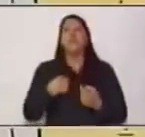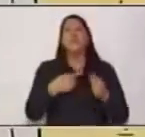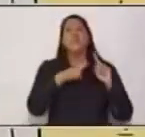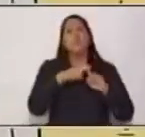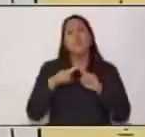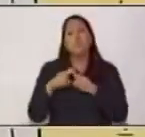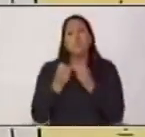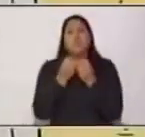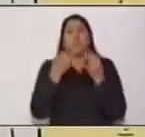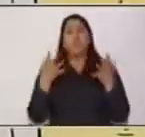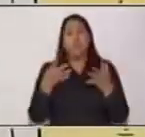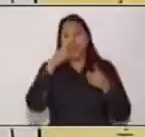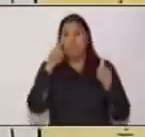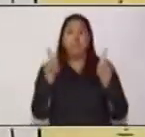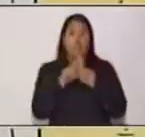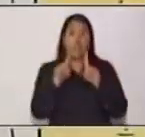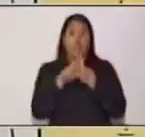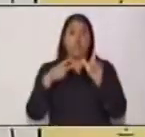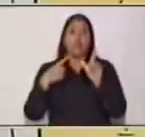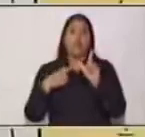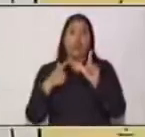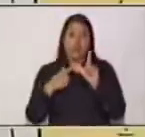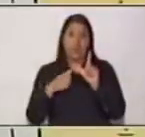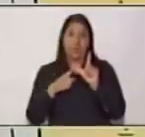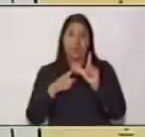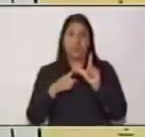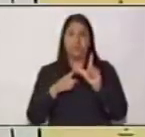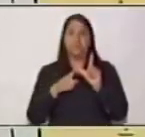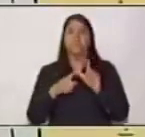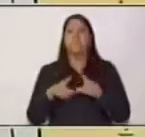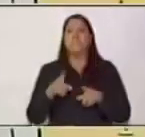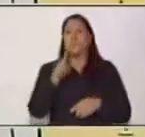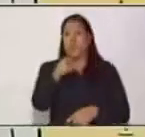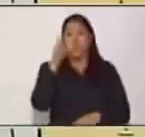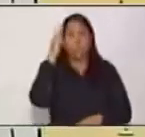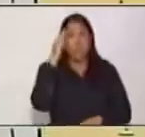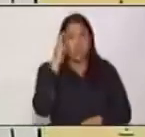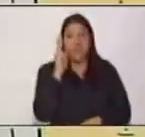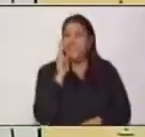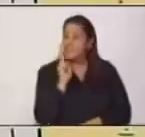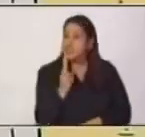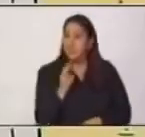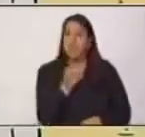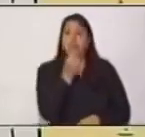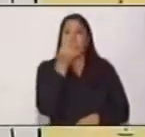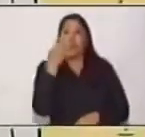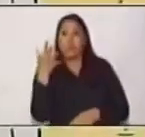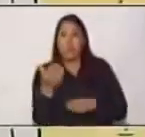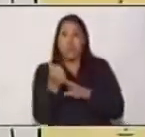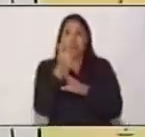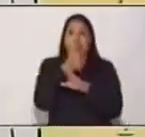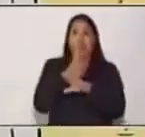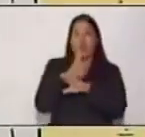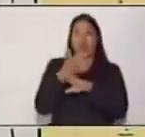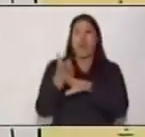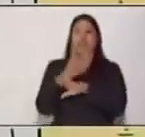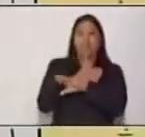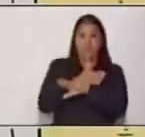también variables. Recuerdas que el número siempre va adelante y luego debo de escribir las